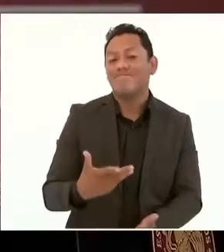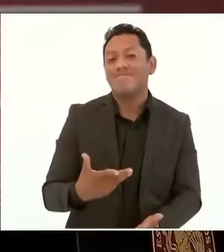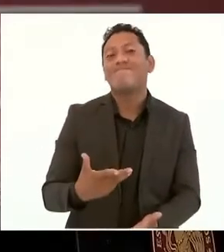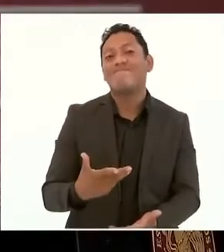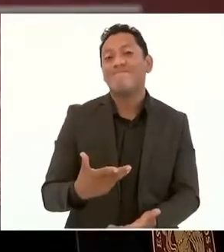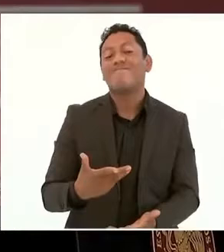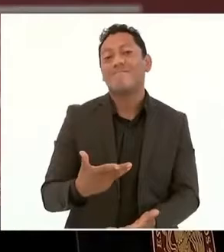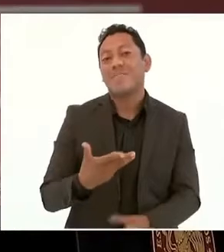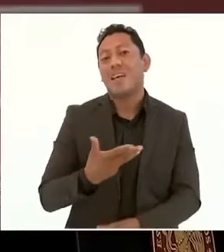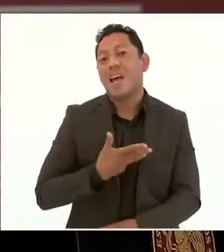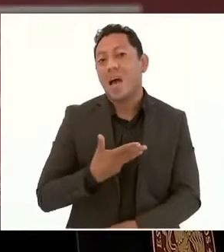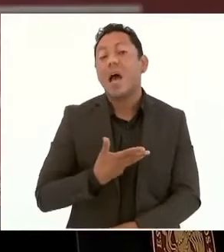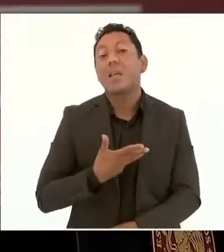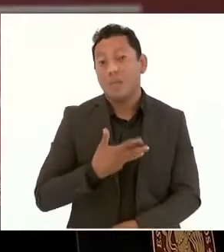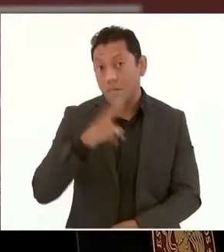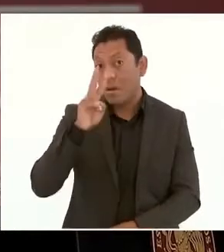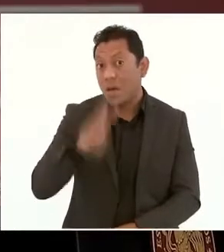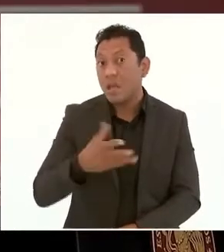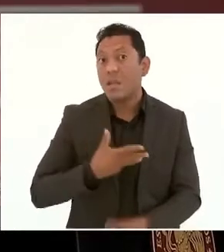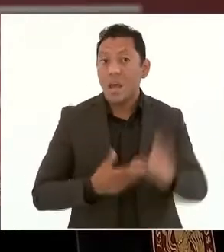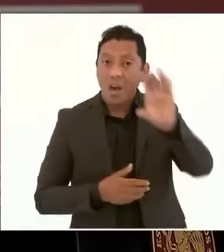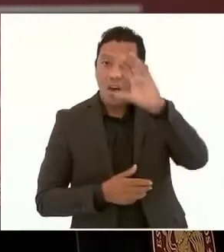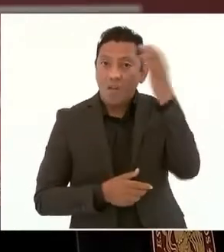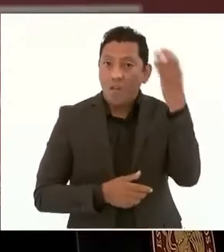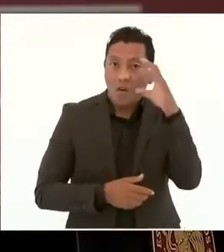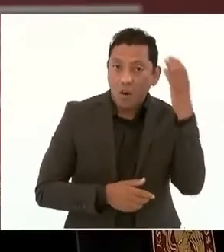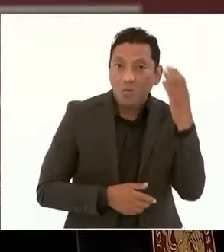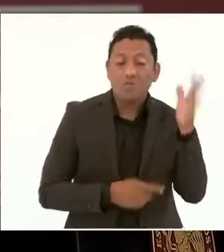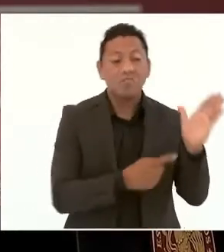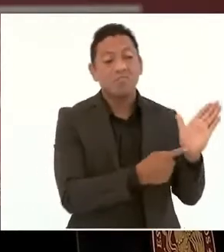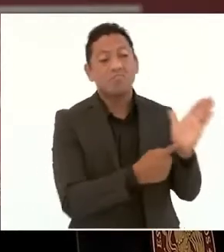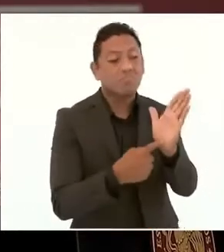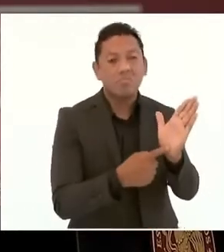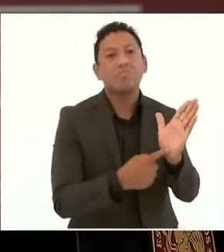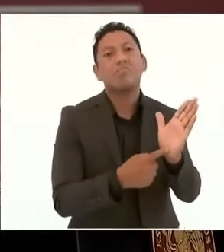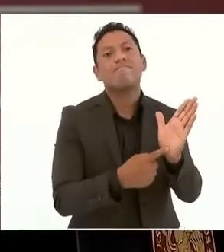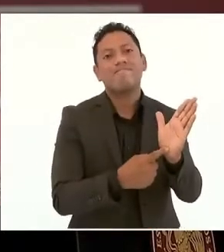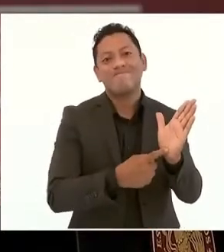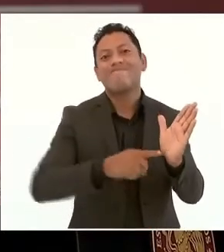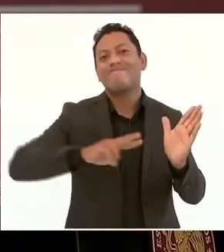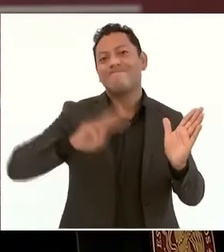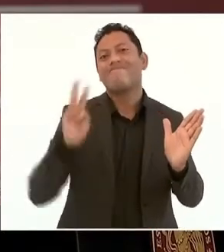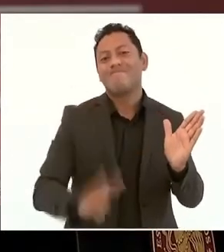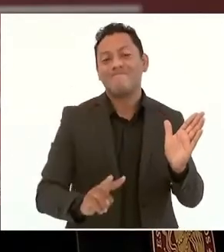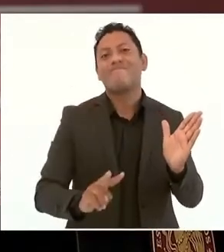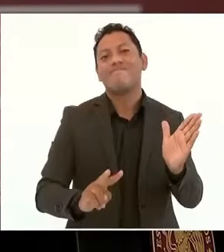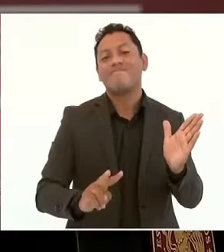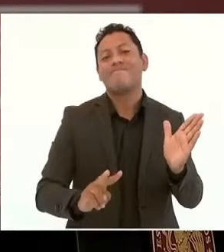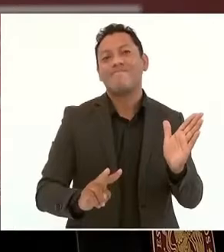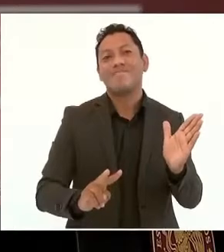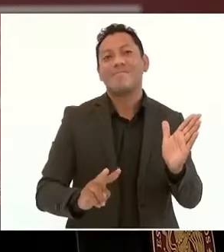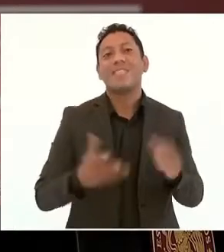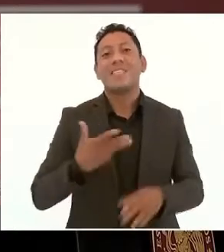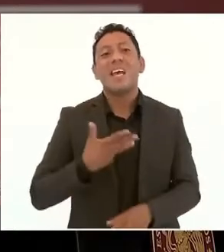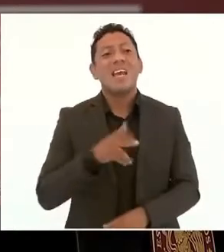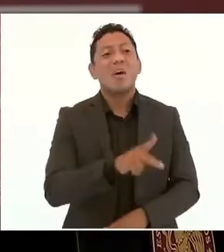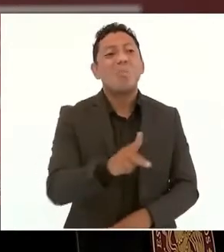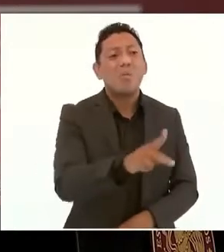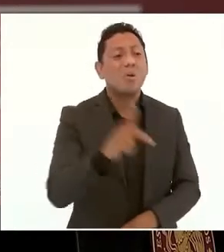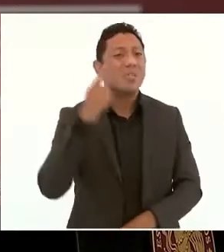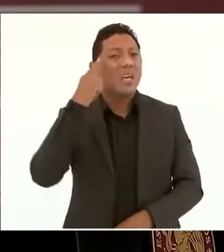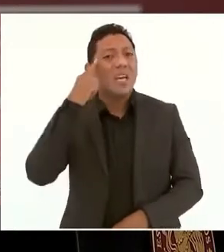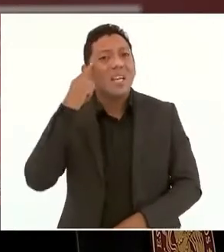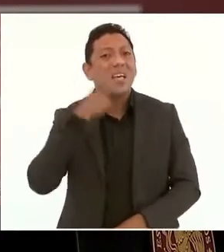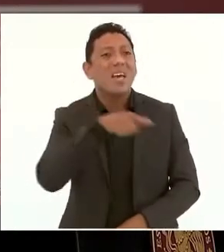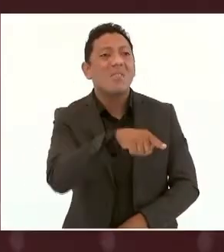y hay hasta fotografías que lo constatan, había indígenas que